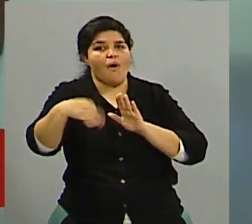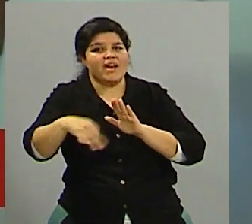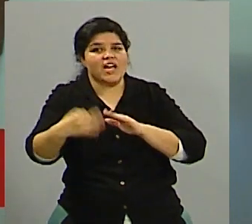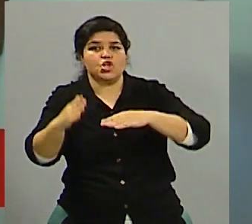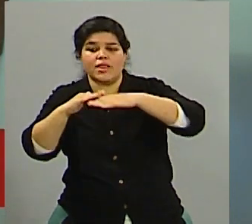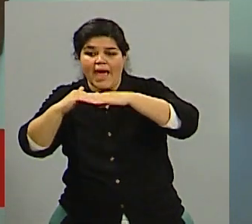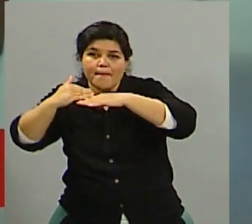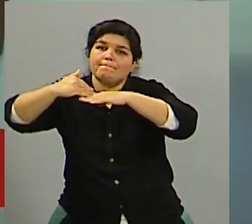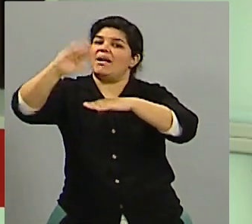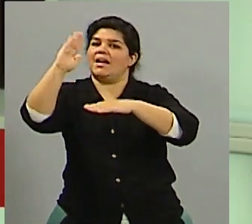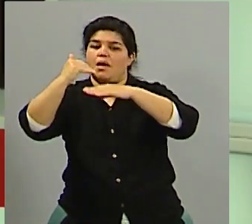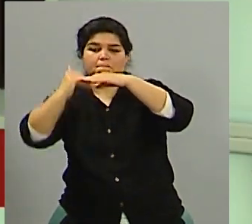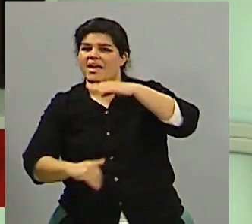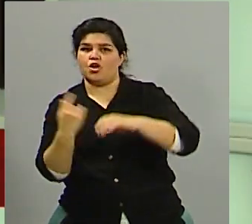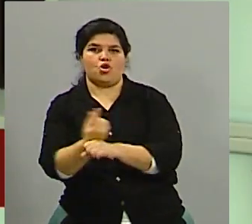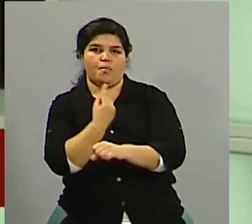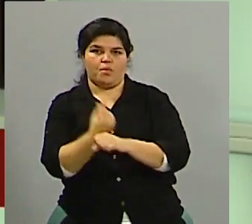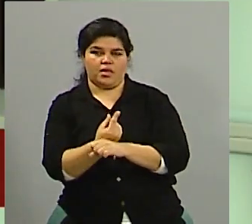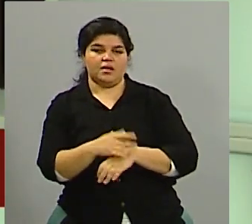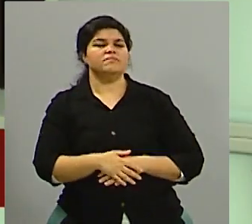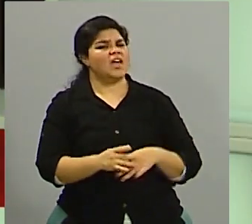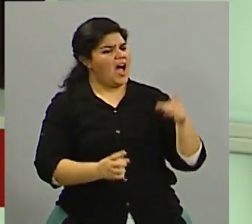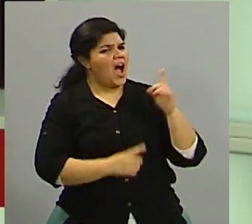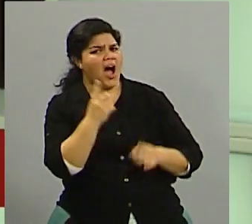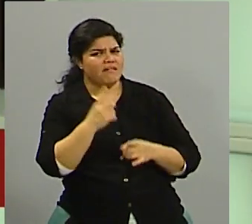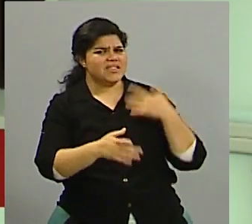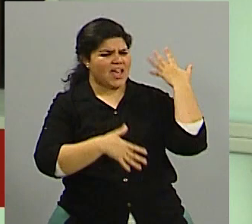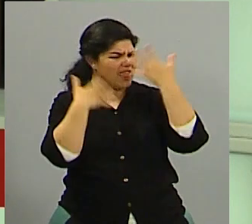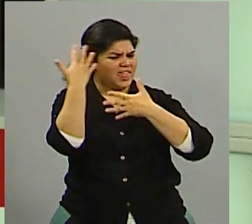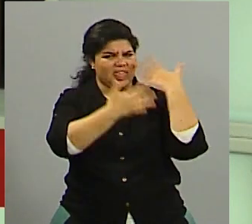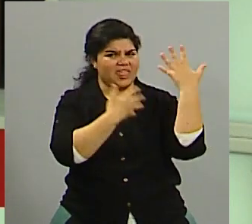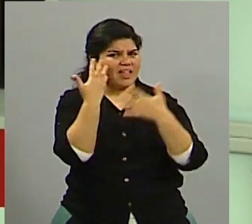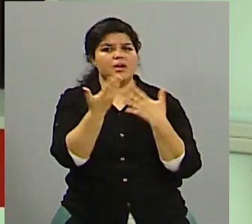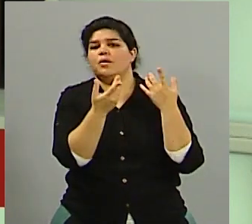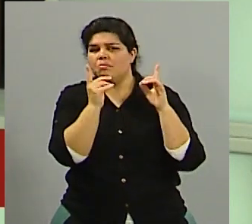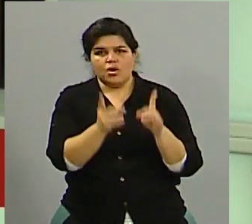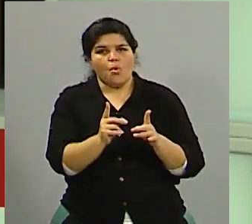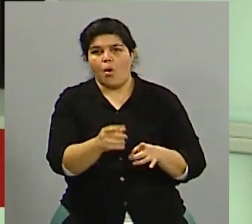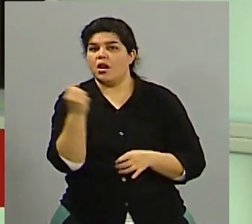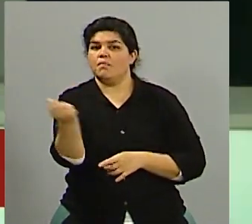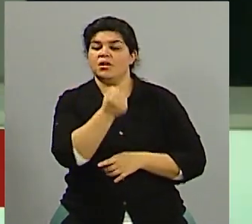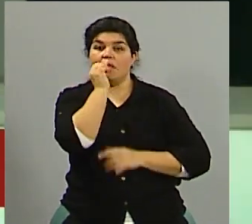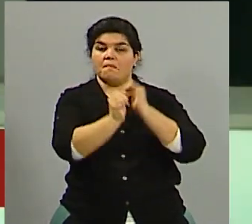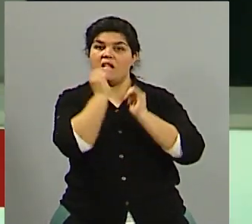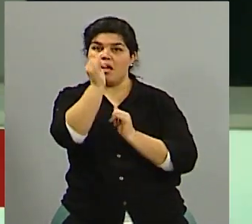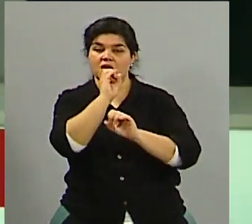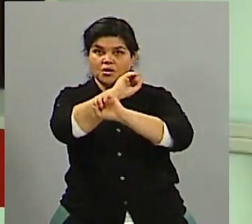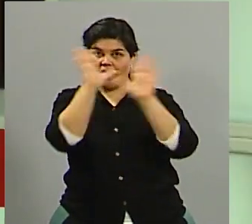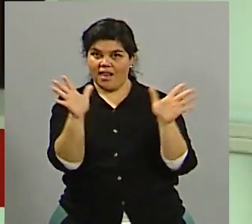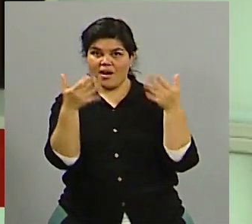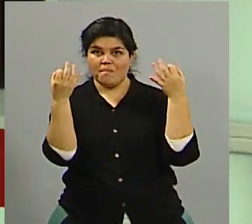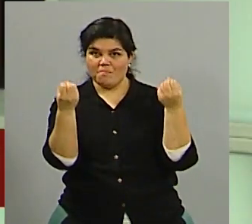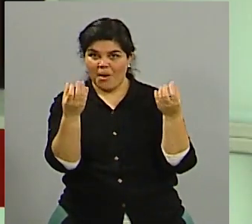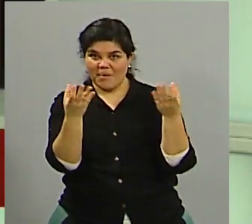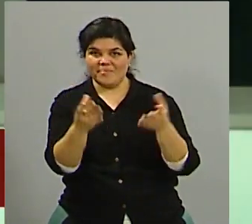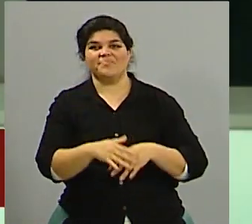Me encantó, parece engorroso, pero es más fácil de lo que uno entiende, y me imagino que lo han entendido porque muy buena la explicación, Carlos. Así es que nuevamente muchas